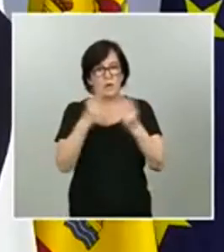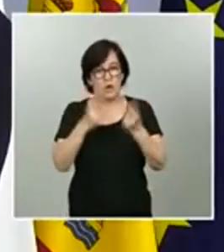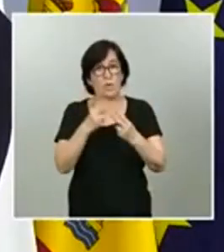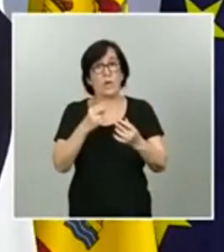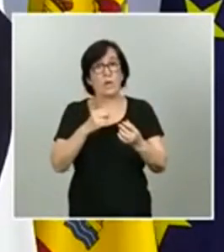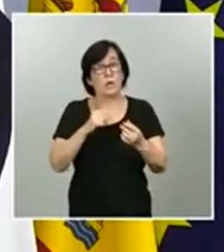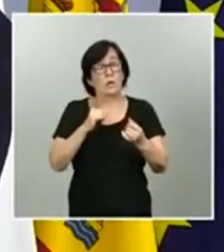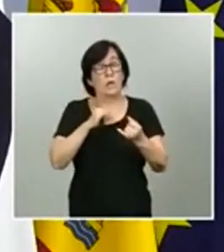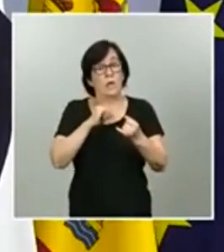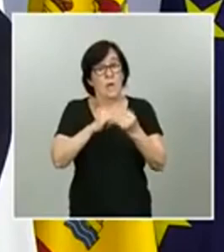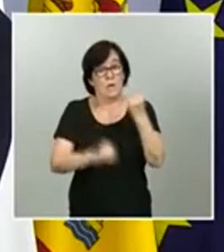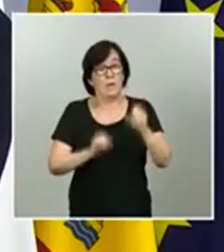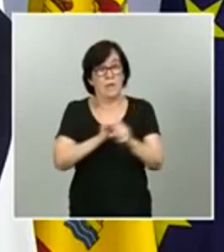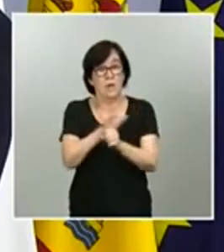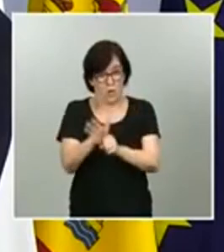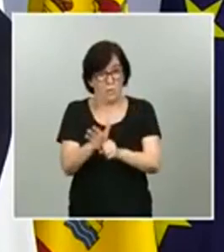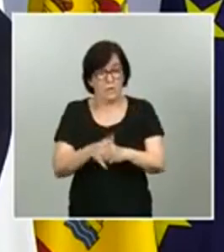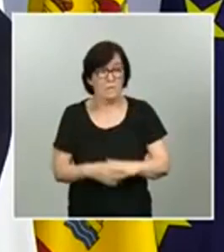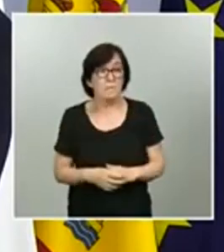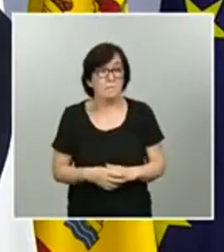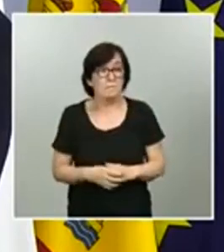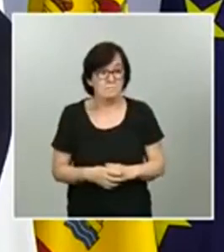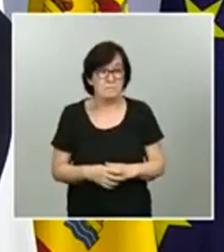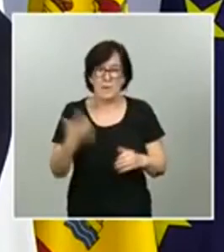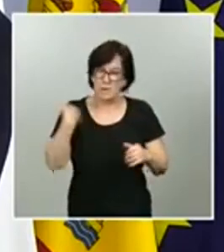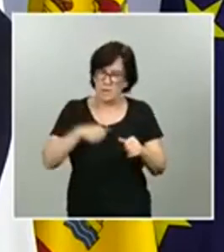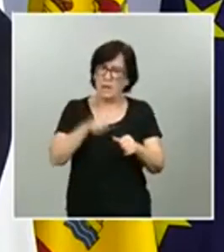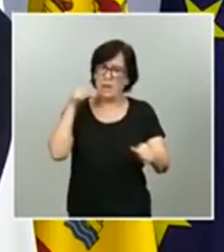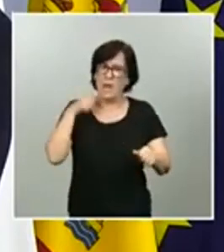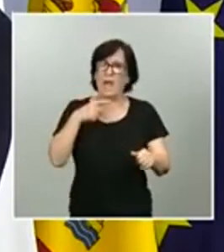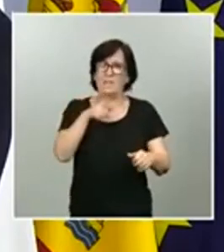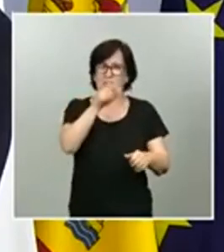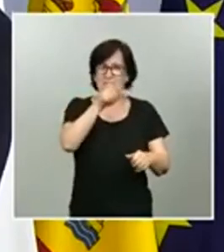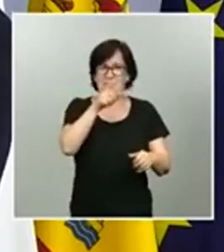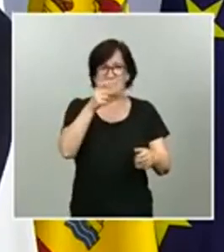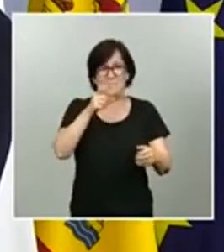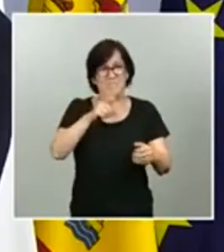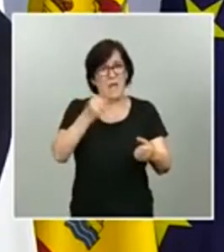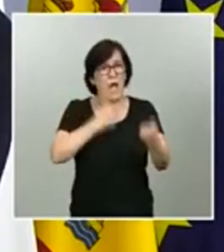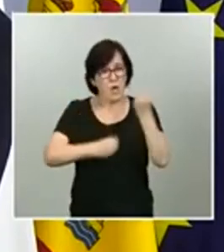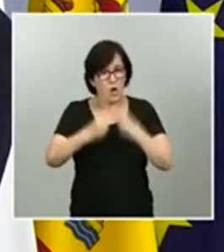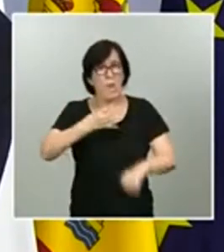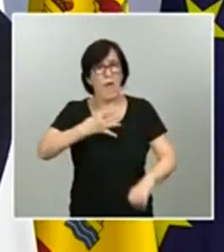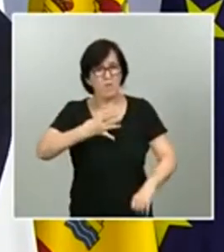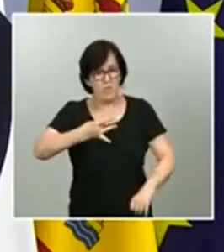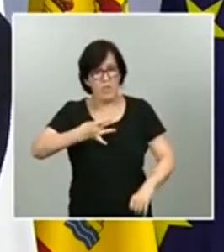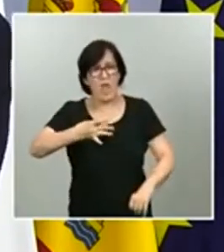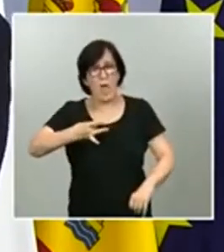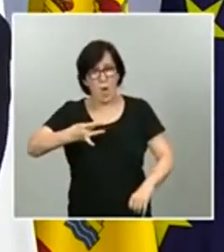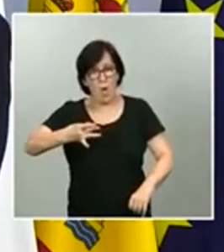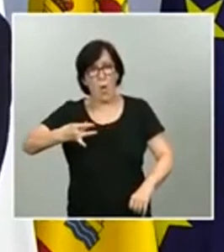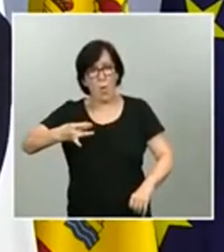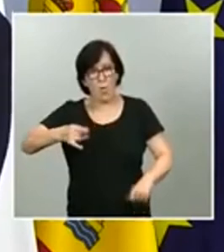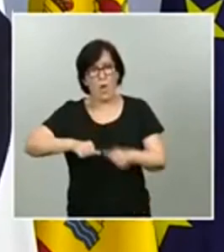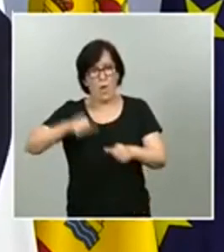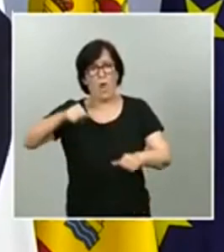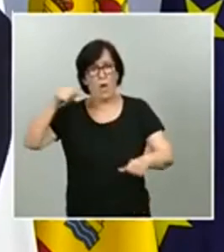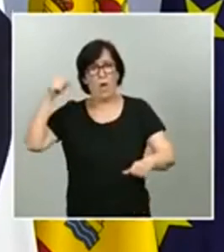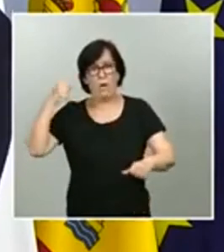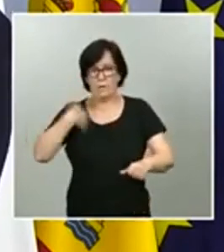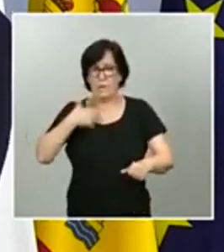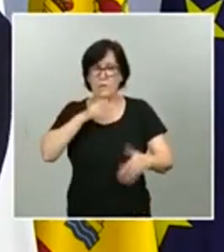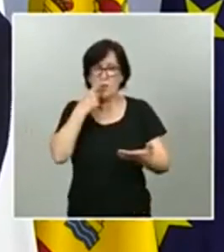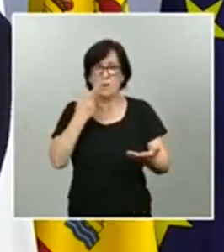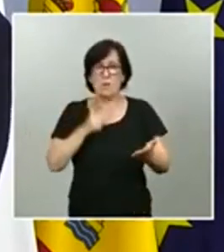global. Ya eran economías altamente endeudadas, con un crecimiento